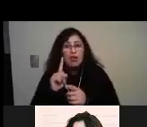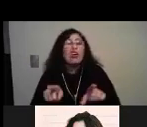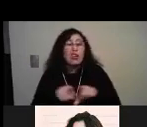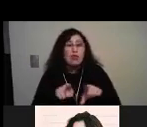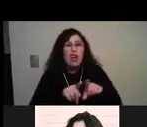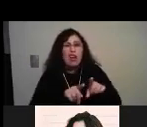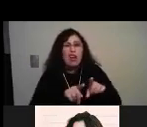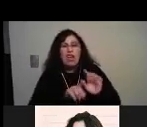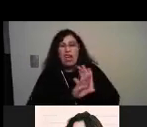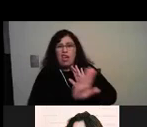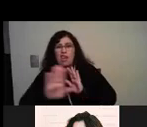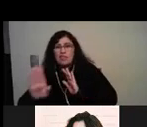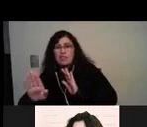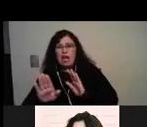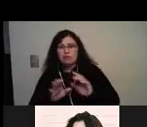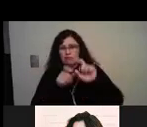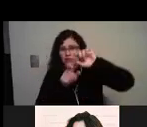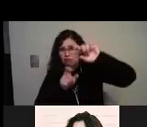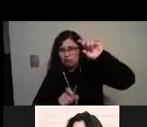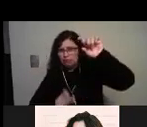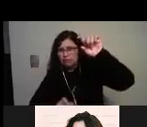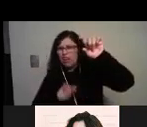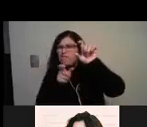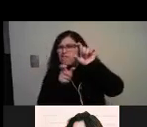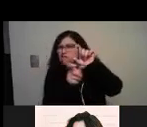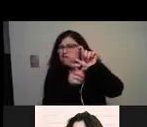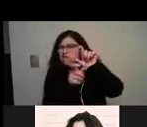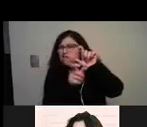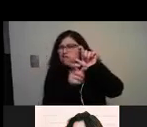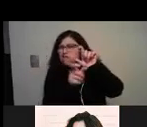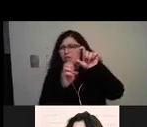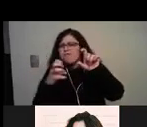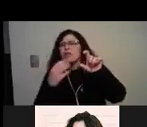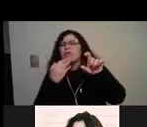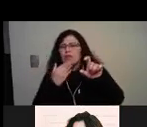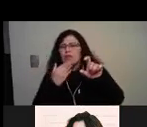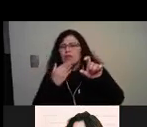ejemplo, hernias lumbares producto de las fuerzas que se realizan en esto, ¿ya?